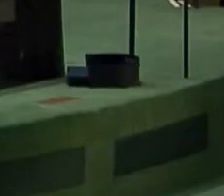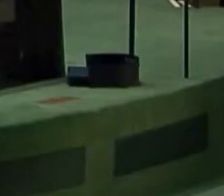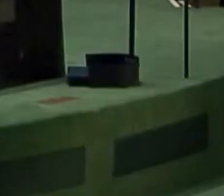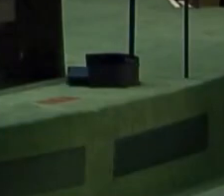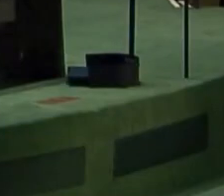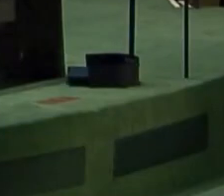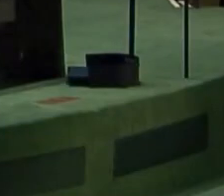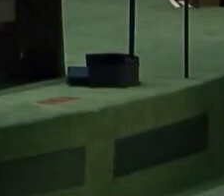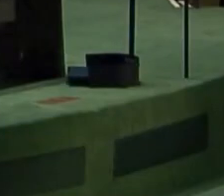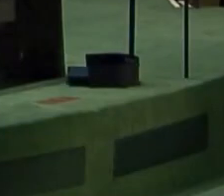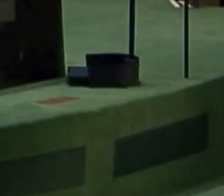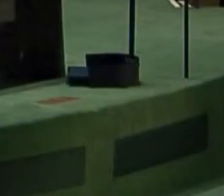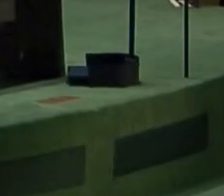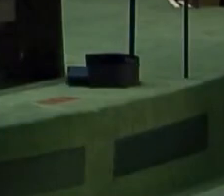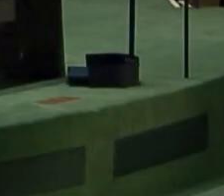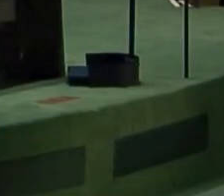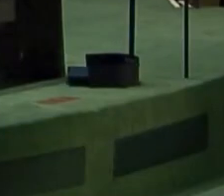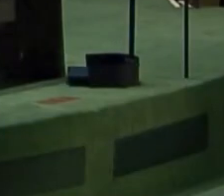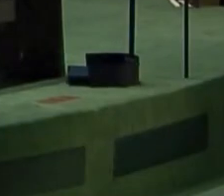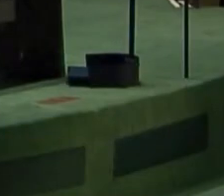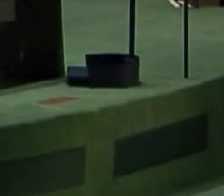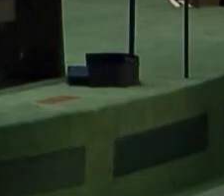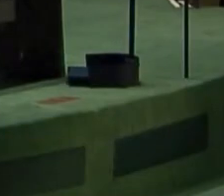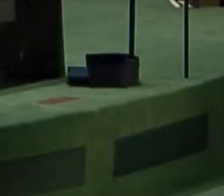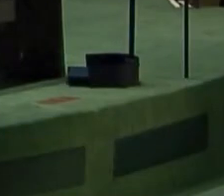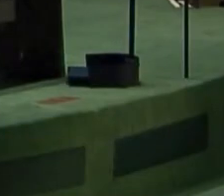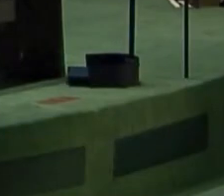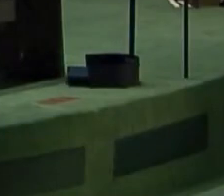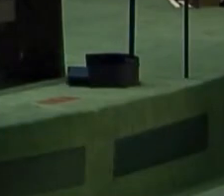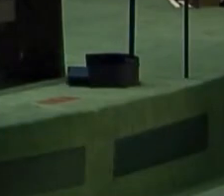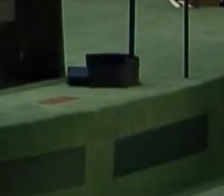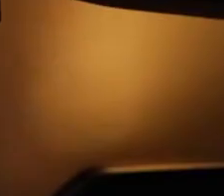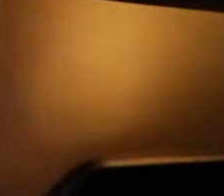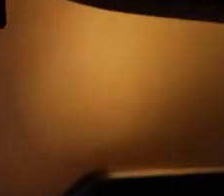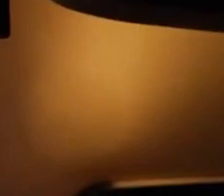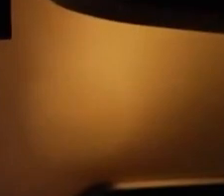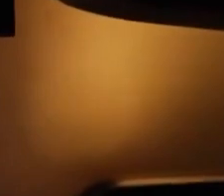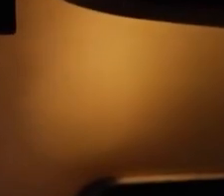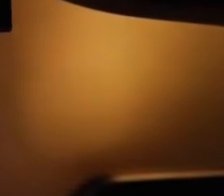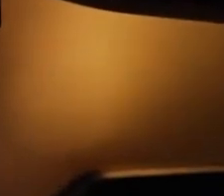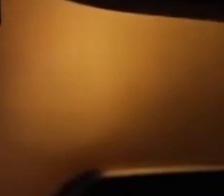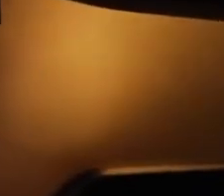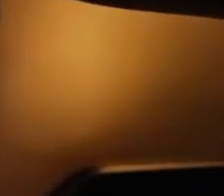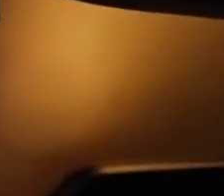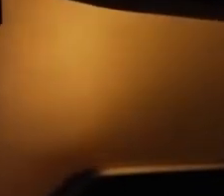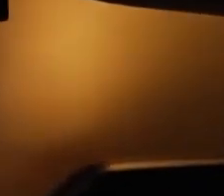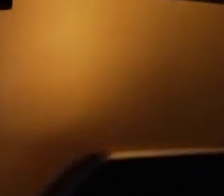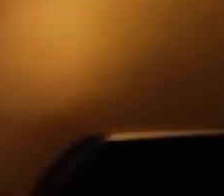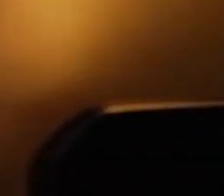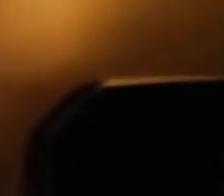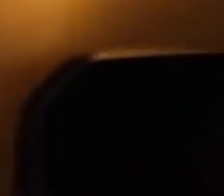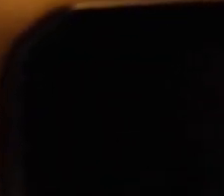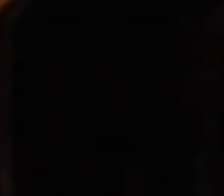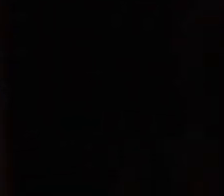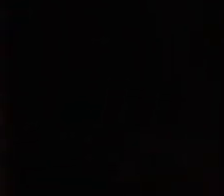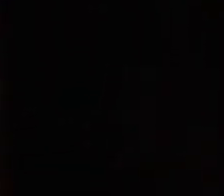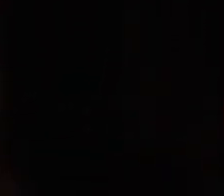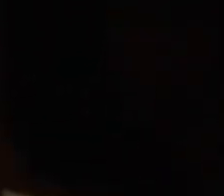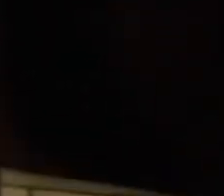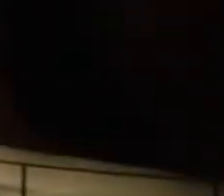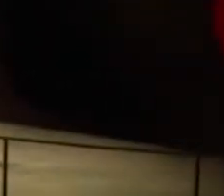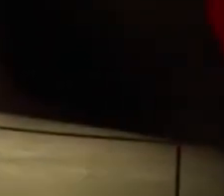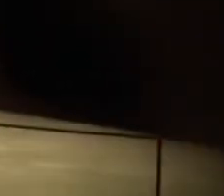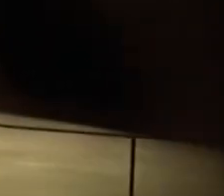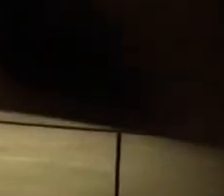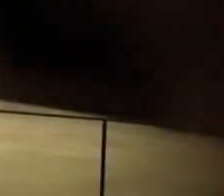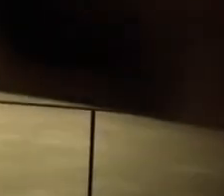expresando que traía a esta sala La Voz del sur y al igual que el Chase hace 60 años dijo que lo hacía en nombre de los explotados